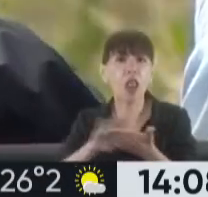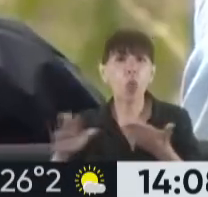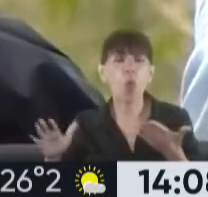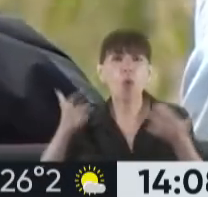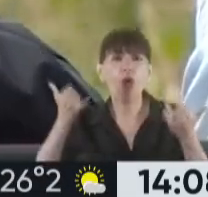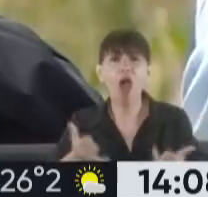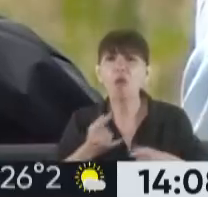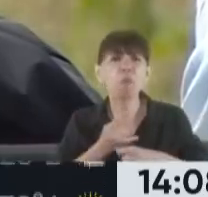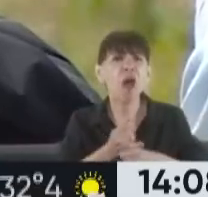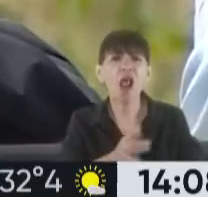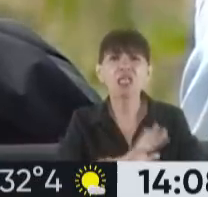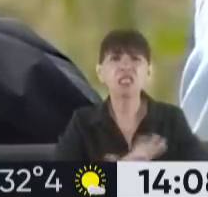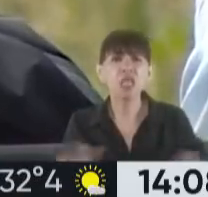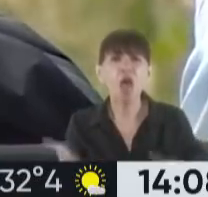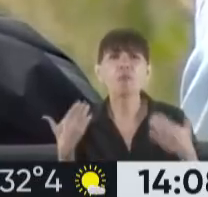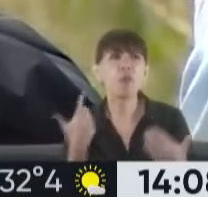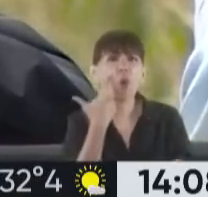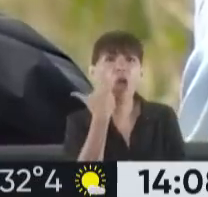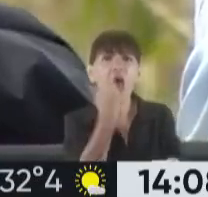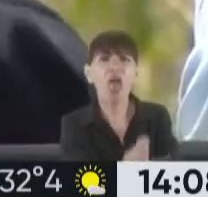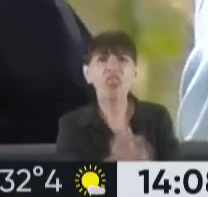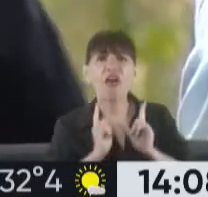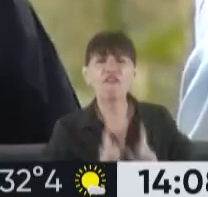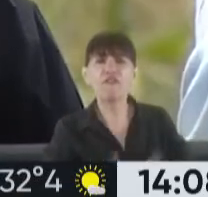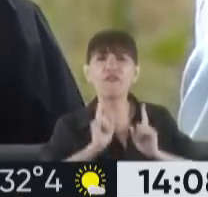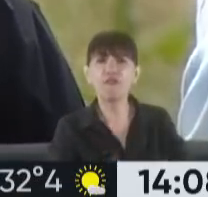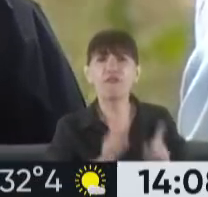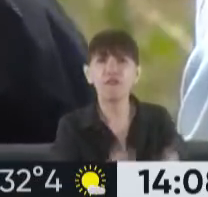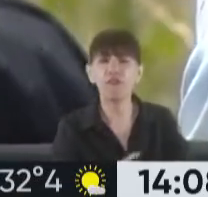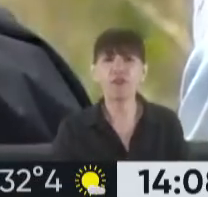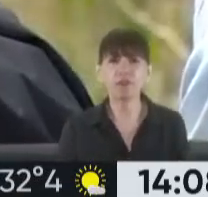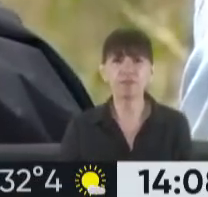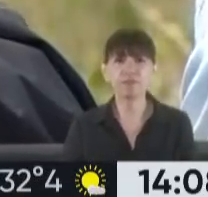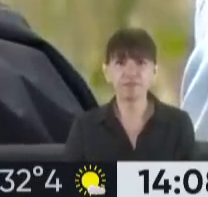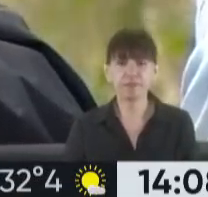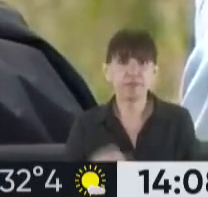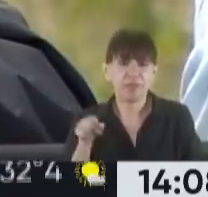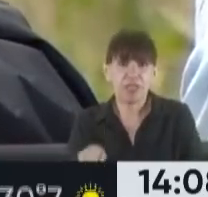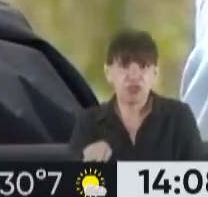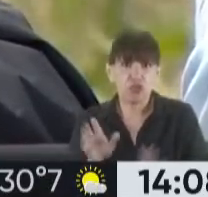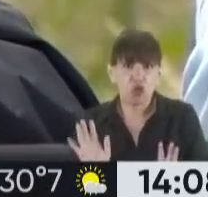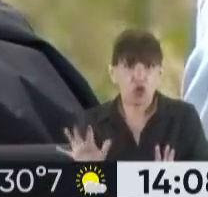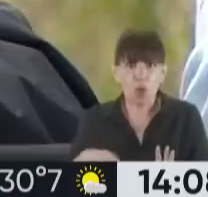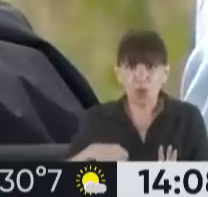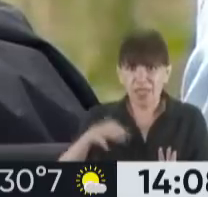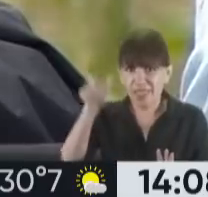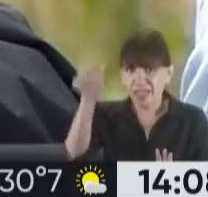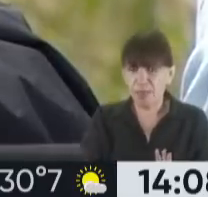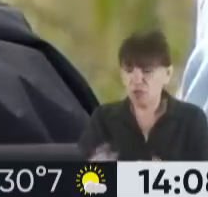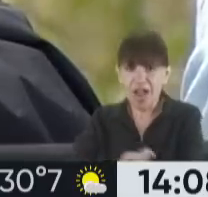siempre donde albergarse. Y eso es un cambio sustancial en la vida de cualquier